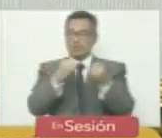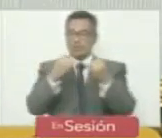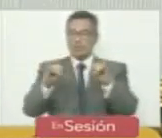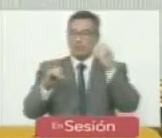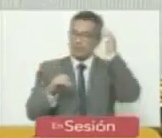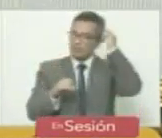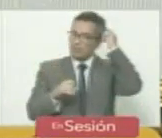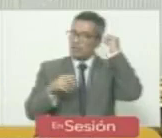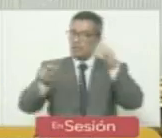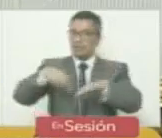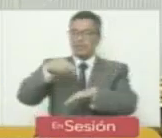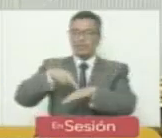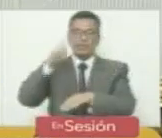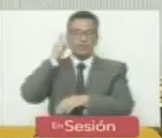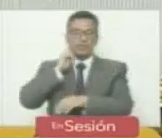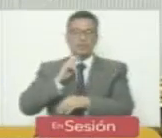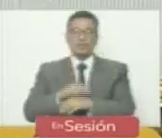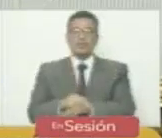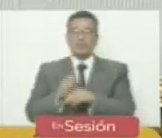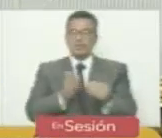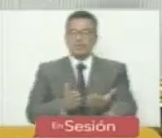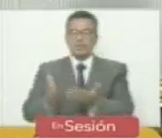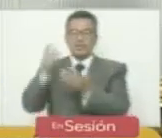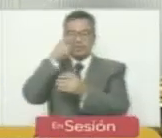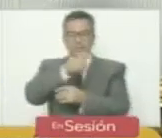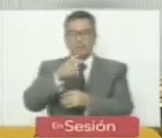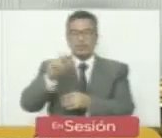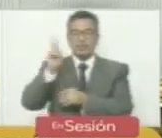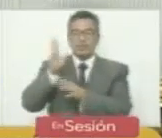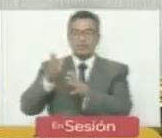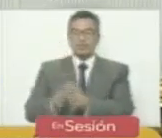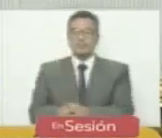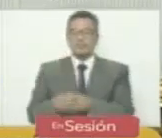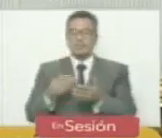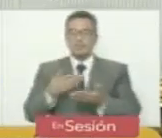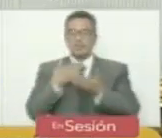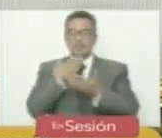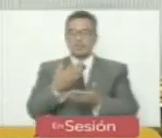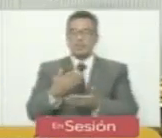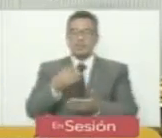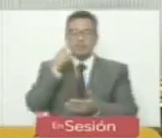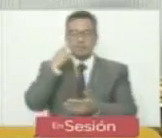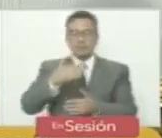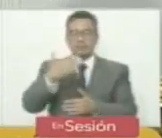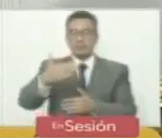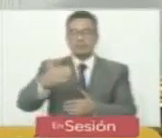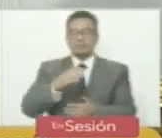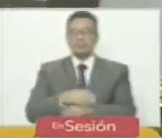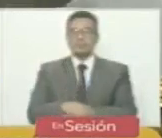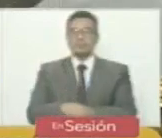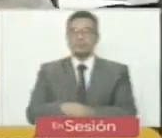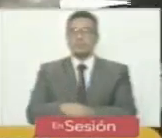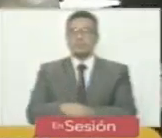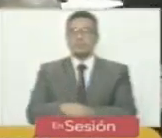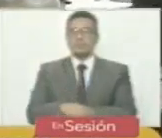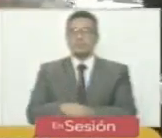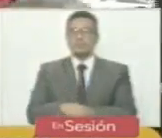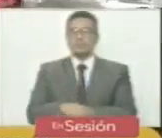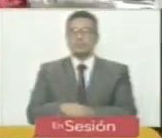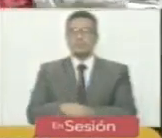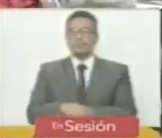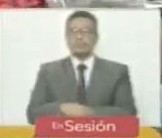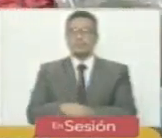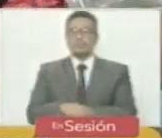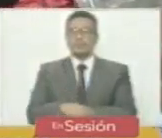Guardia Nacional Bolivariana al servicio del pueblo venezolano, sirvan de manifestarlo con la señal de costumbre.